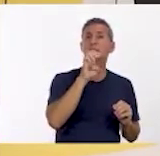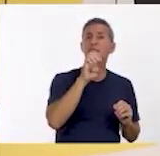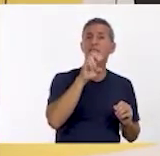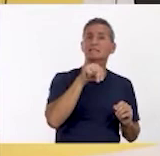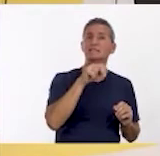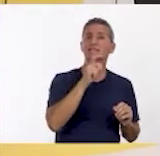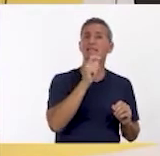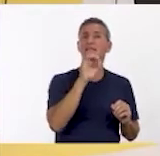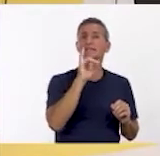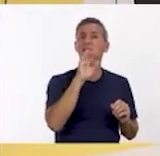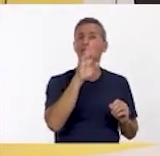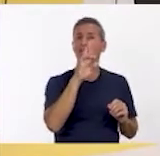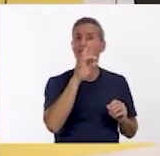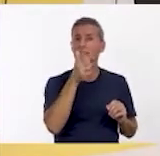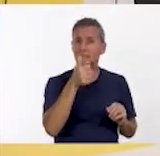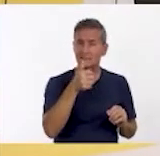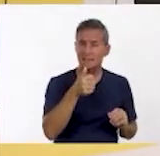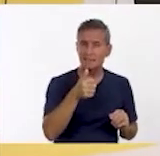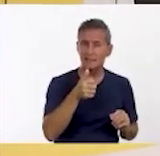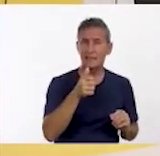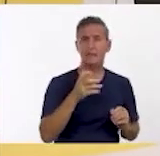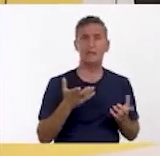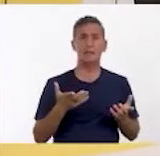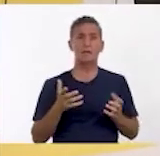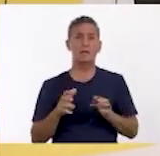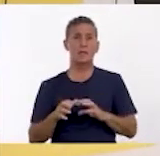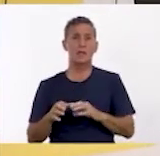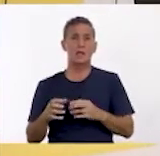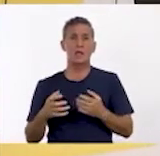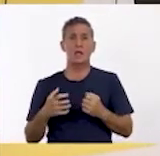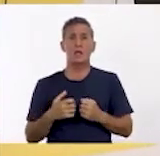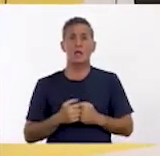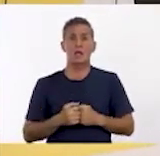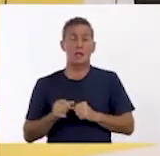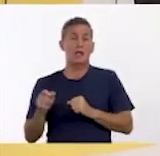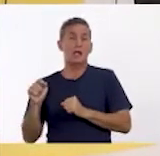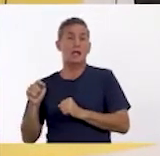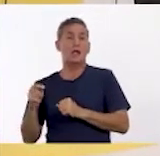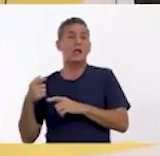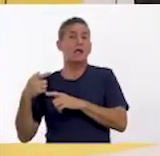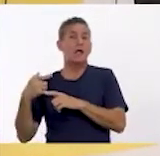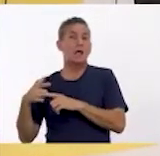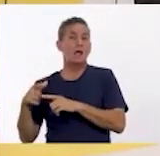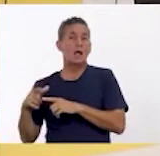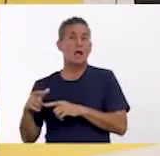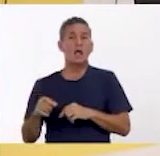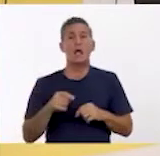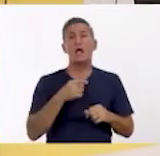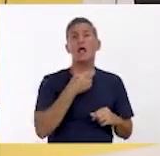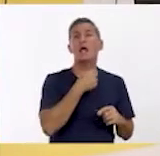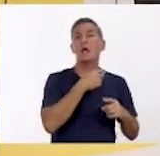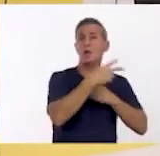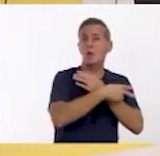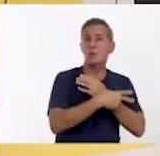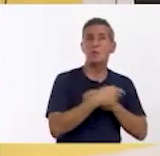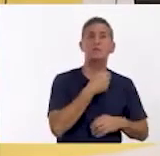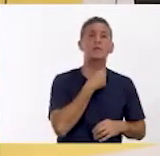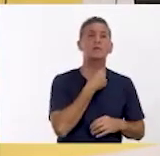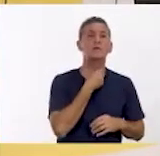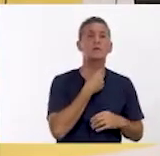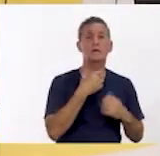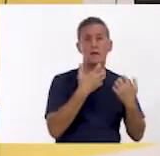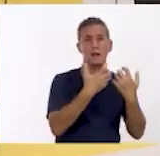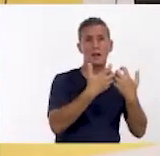en todo el país, representada la industria. Sin embargo, en los países subdesarrollados la industria está en las grandes